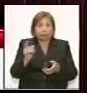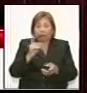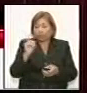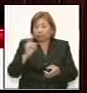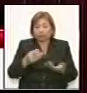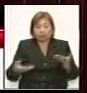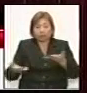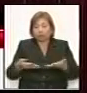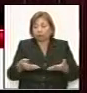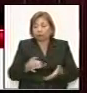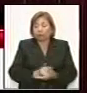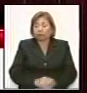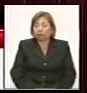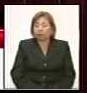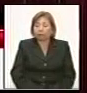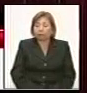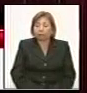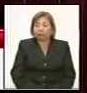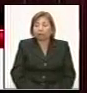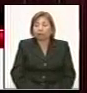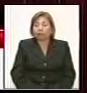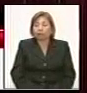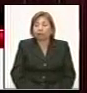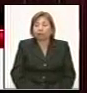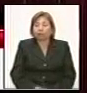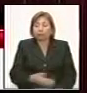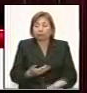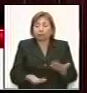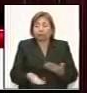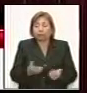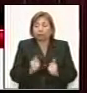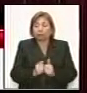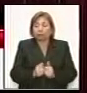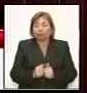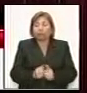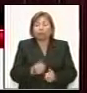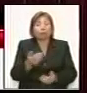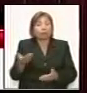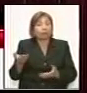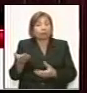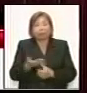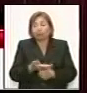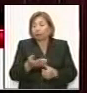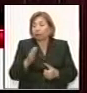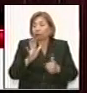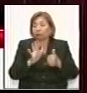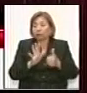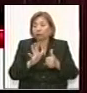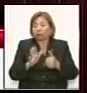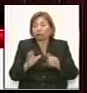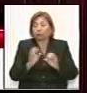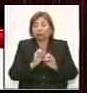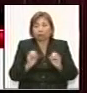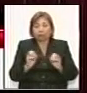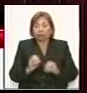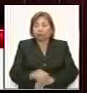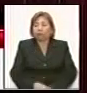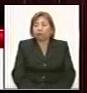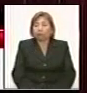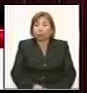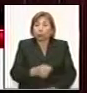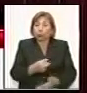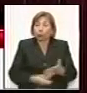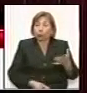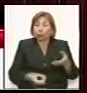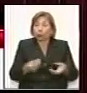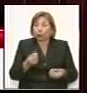no se aplicó y finalmente se cambió la modalidad del pasaporte, porque conseguir pasaporte en Venezuela es casi imposible, cuesta mucho